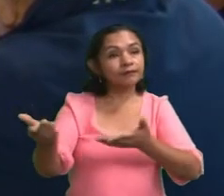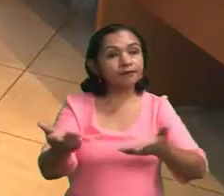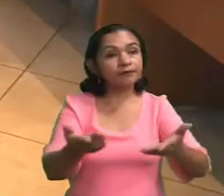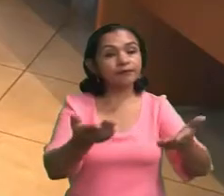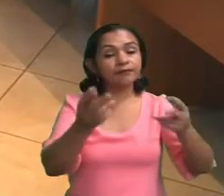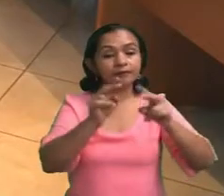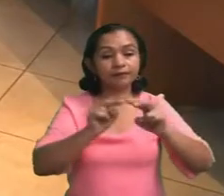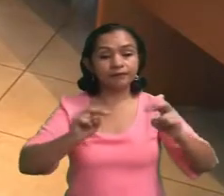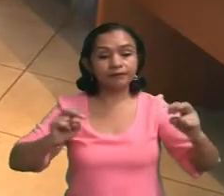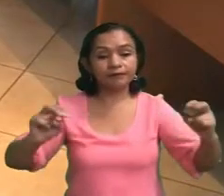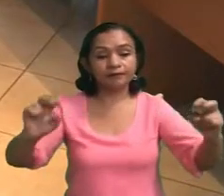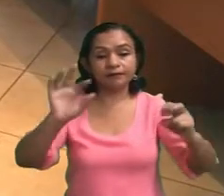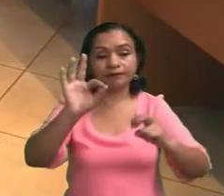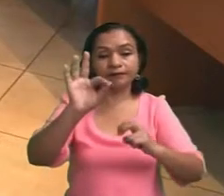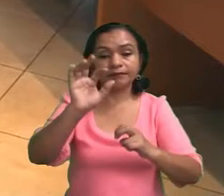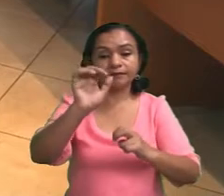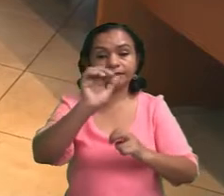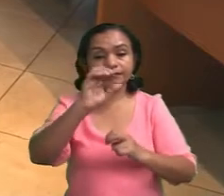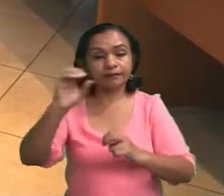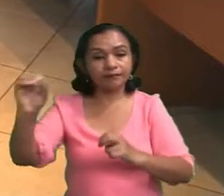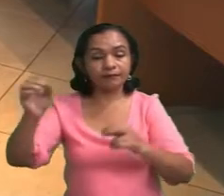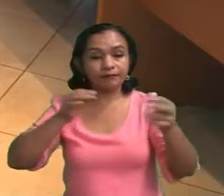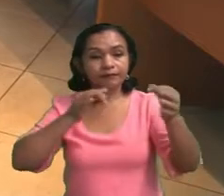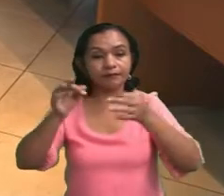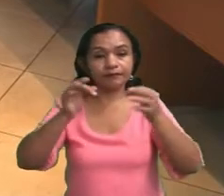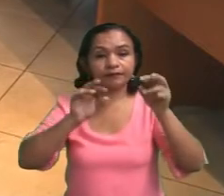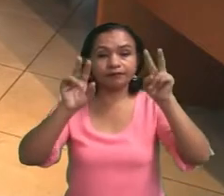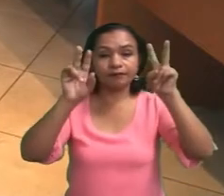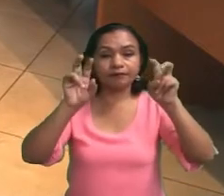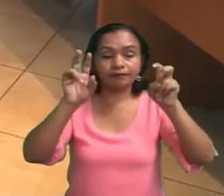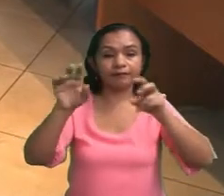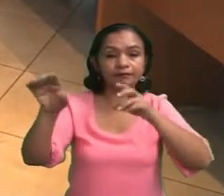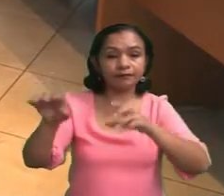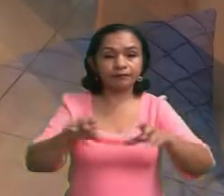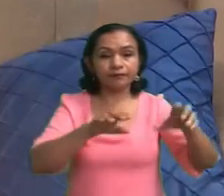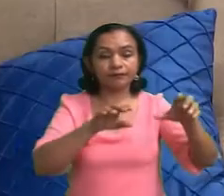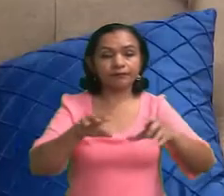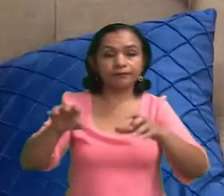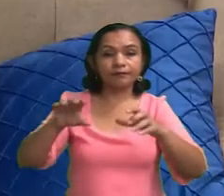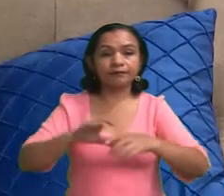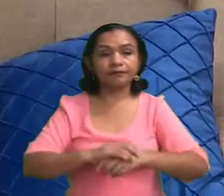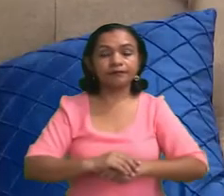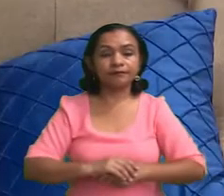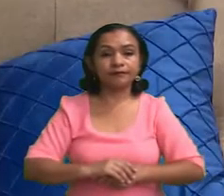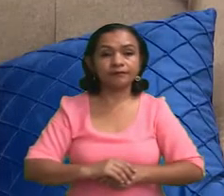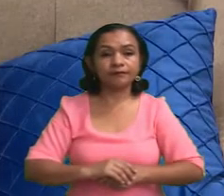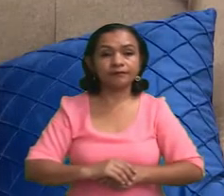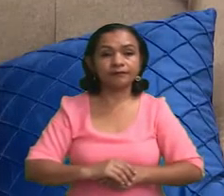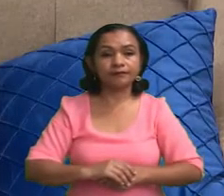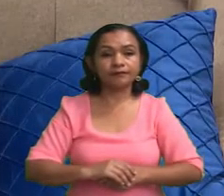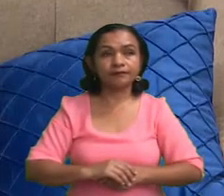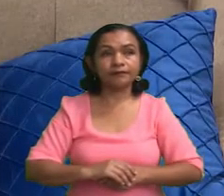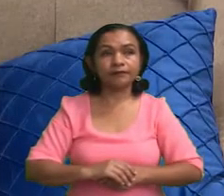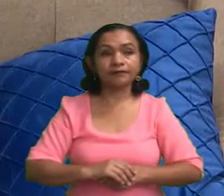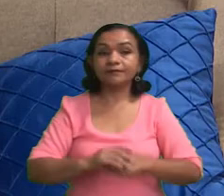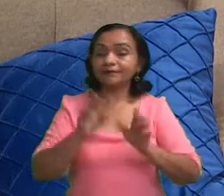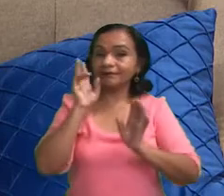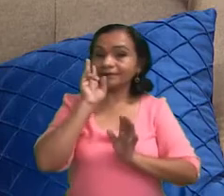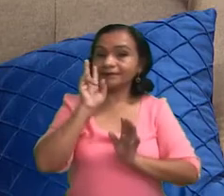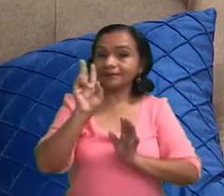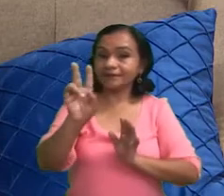a funcionarios de la FAO para exponer el contenido de esta actualización. Ahí está